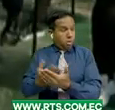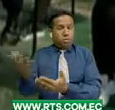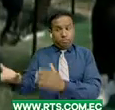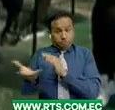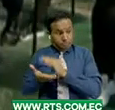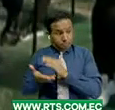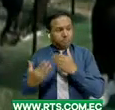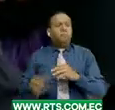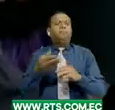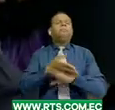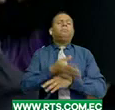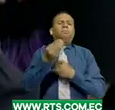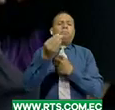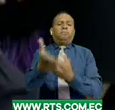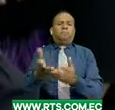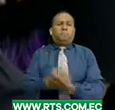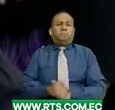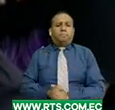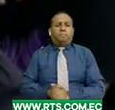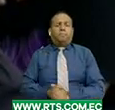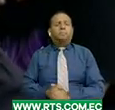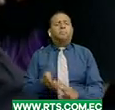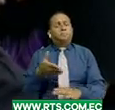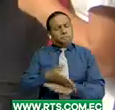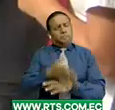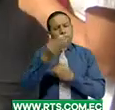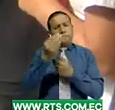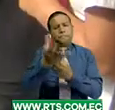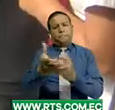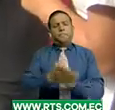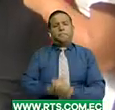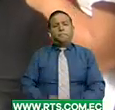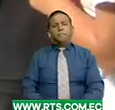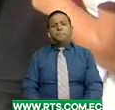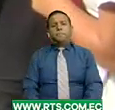investigado, que en los próximos días se van a pronunciar. Informó Julio César Sá.